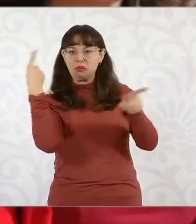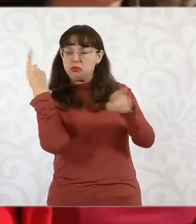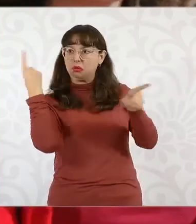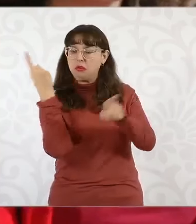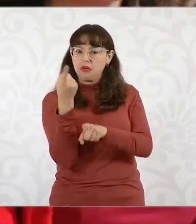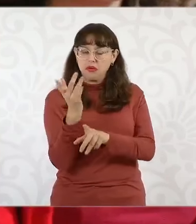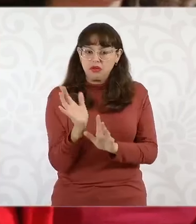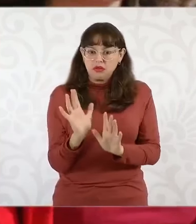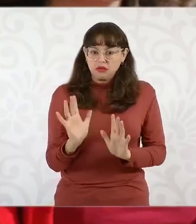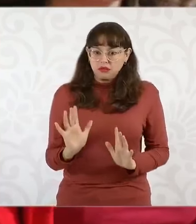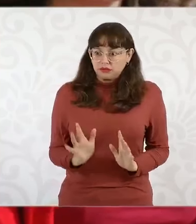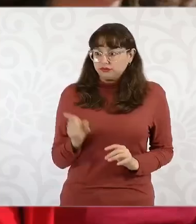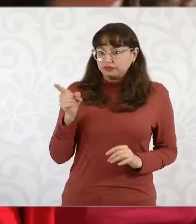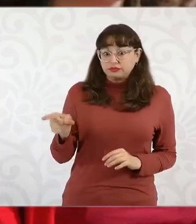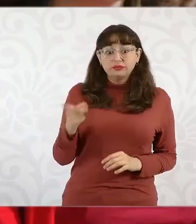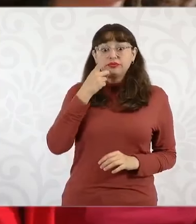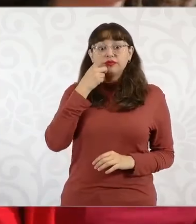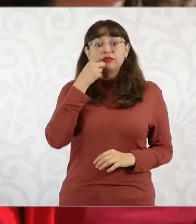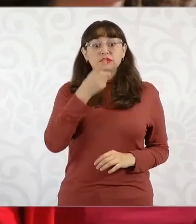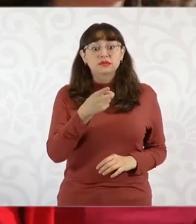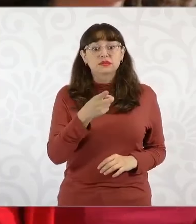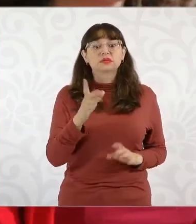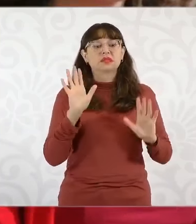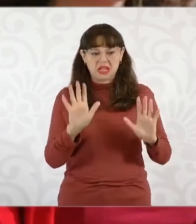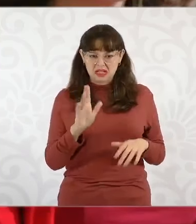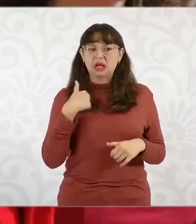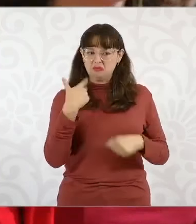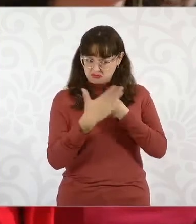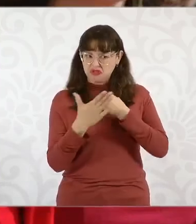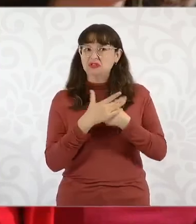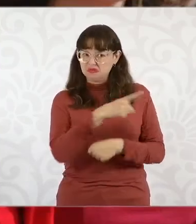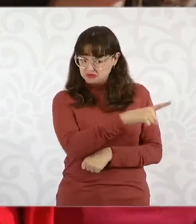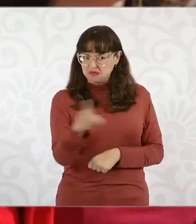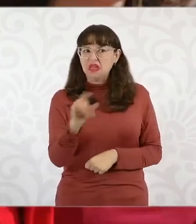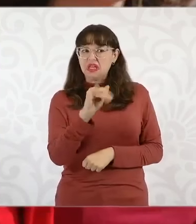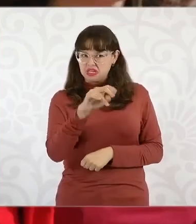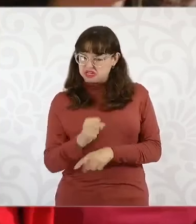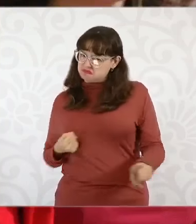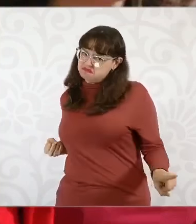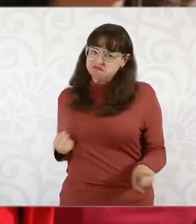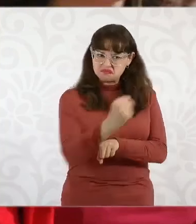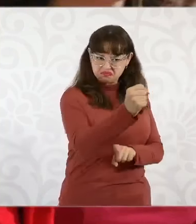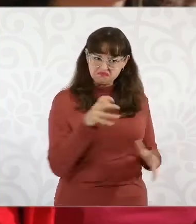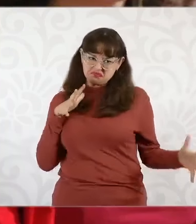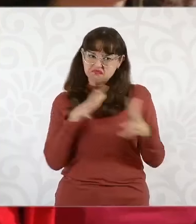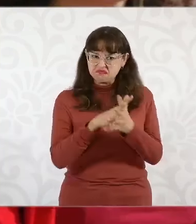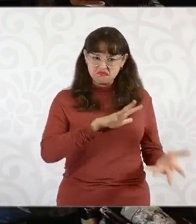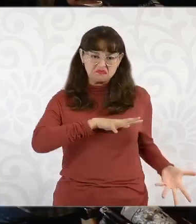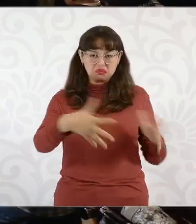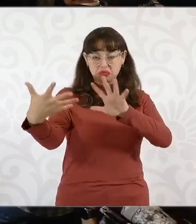dirigentes de la oposición aseguró que ya solo les hacía falta recurrir a la violencia para incidir políticamente y la